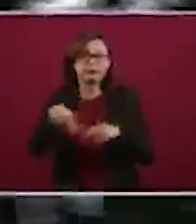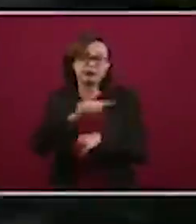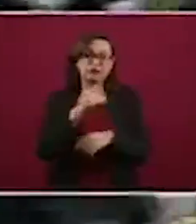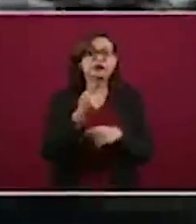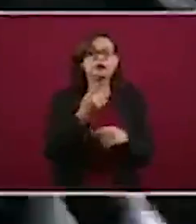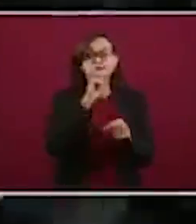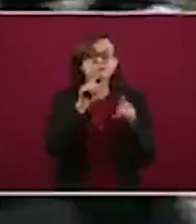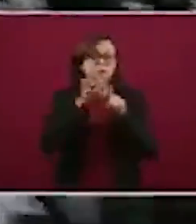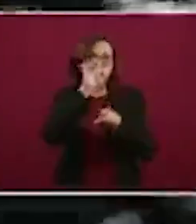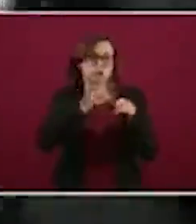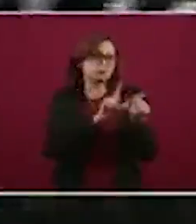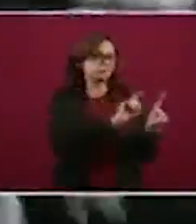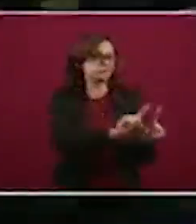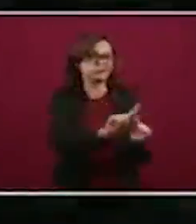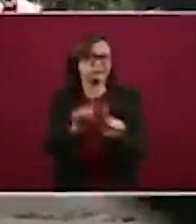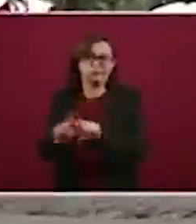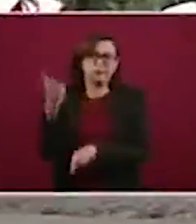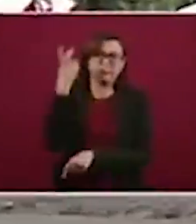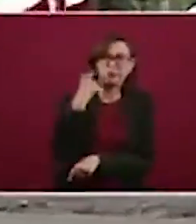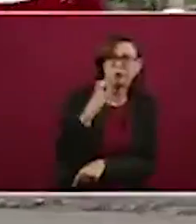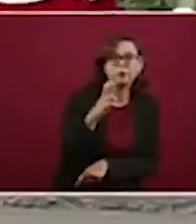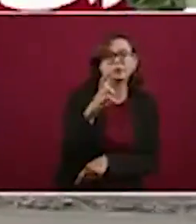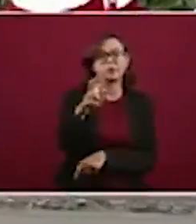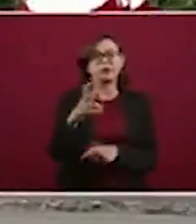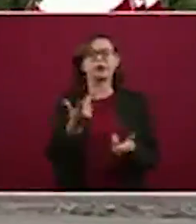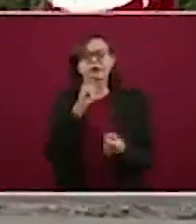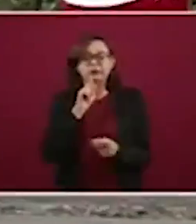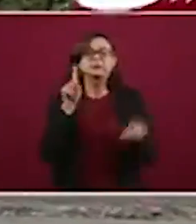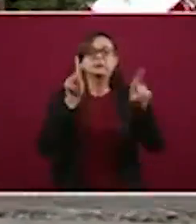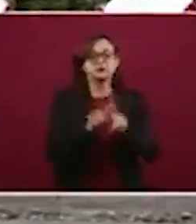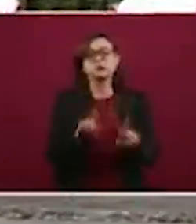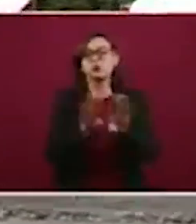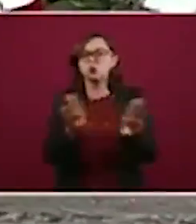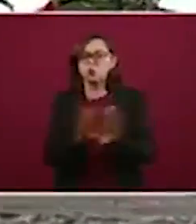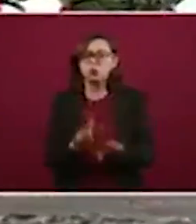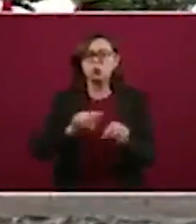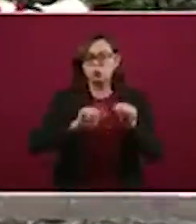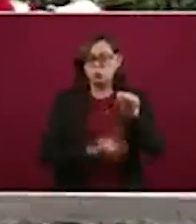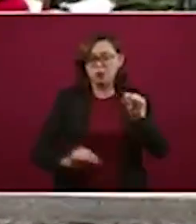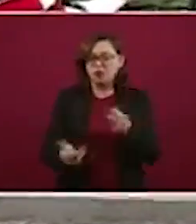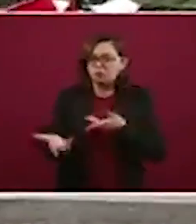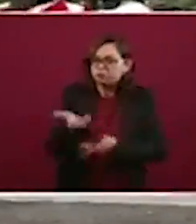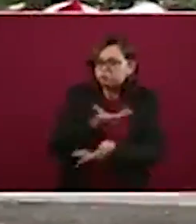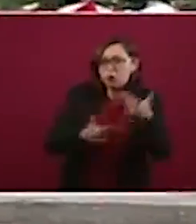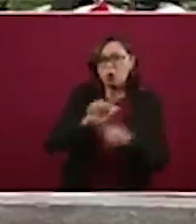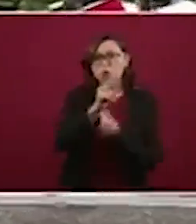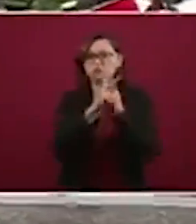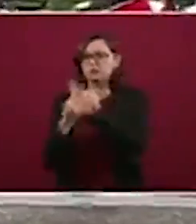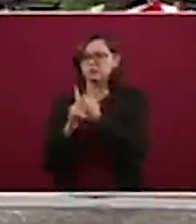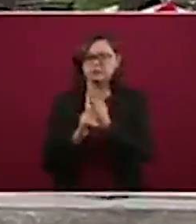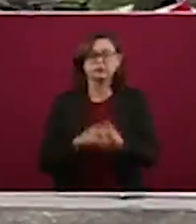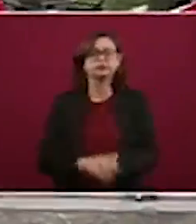guías y capitanes al servicio de sus compatriotas. La educación que reciben los cadetes está